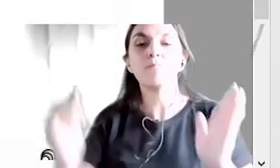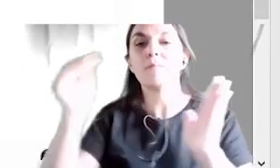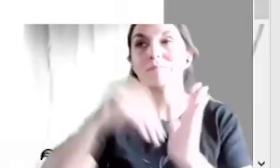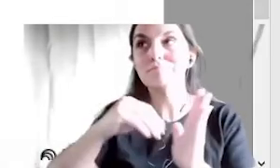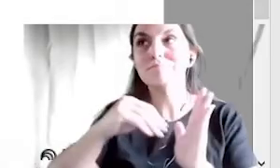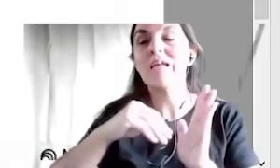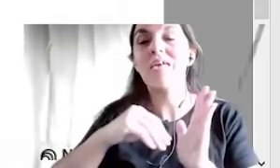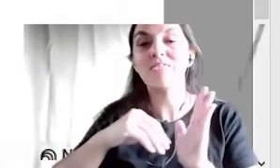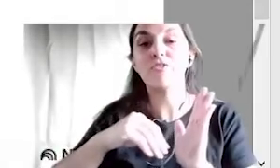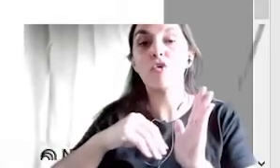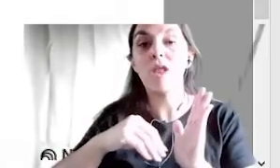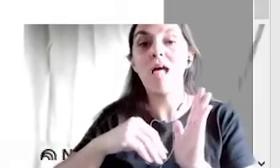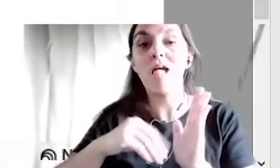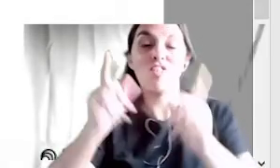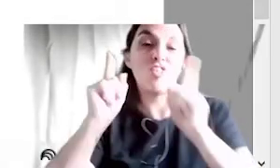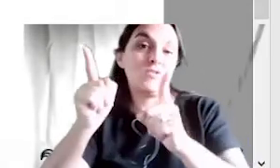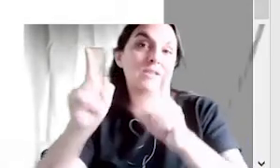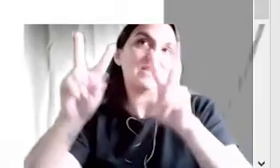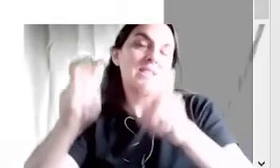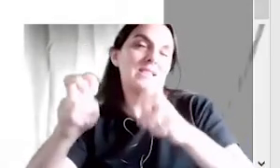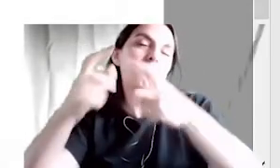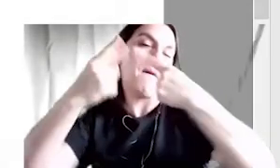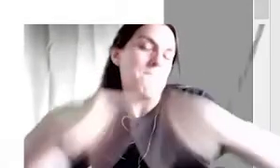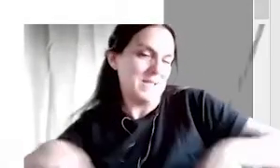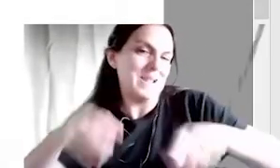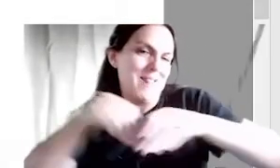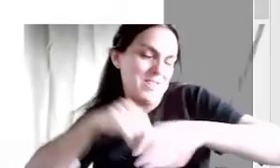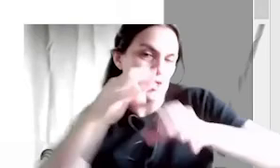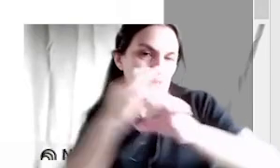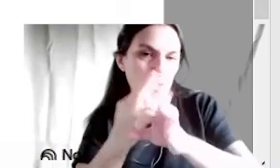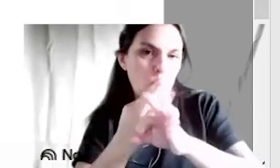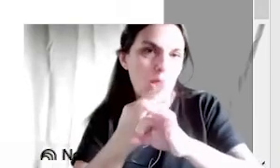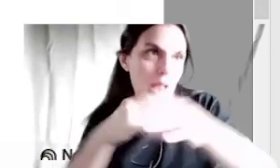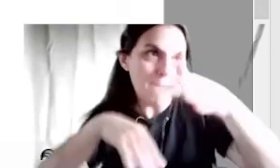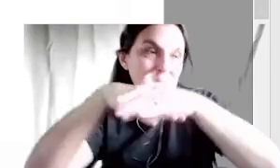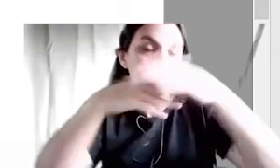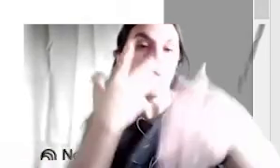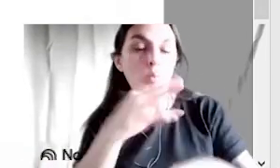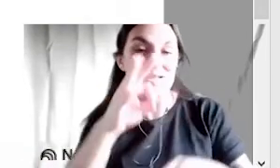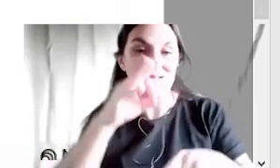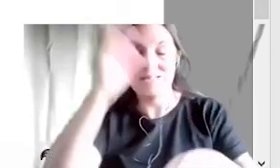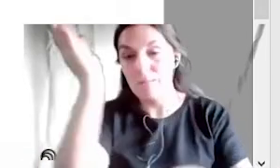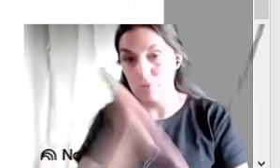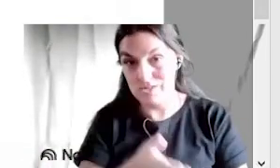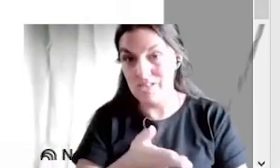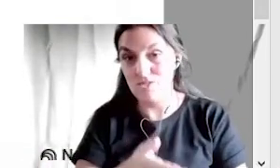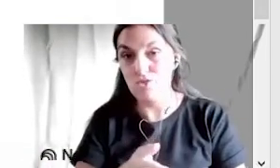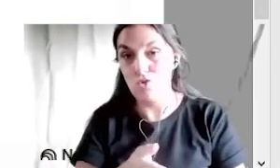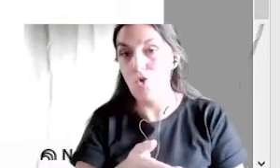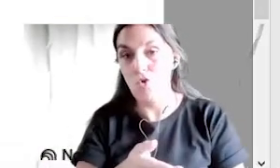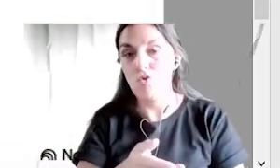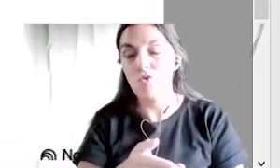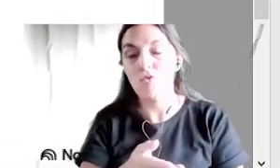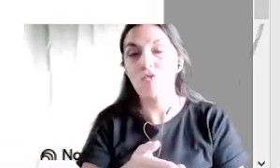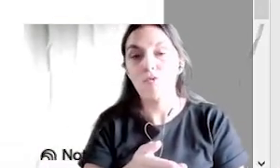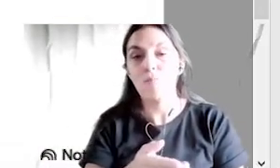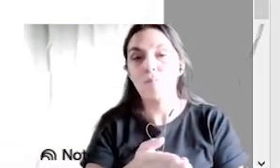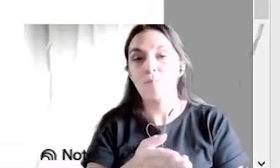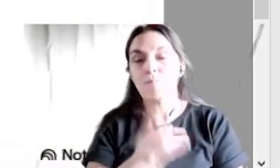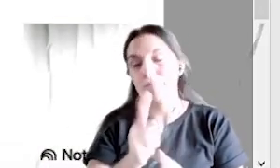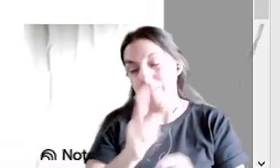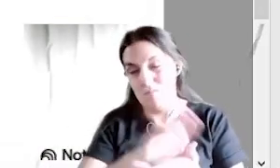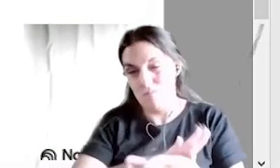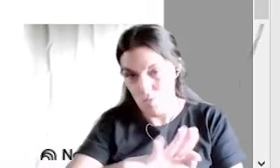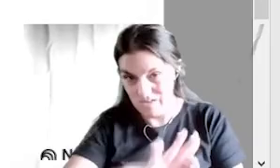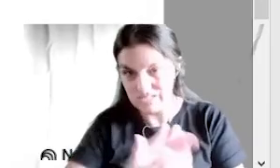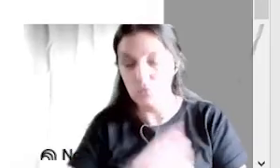docente por material didáctico que esté hasta el 40%, esto es del mínimo no